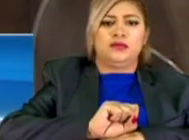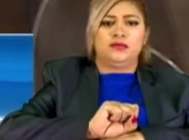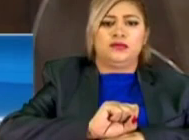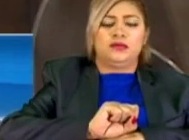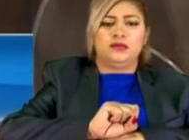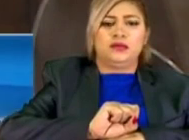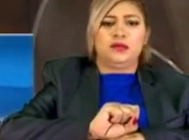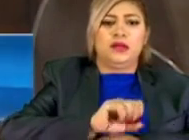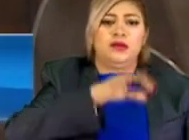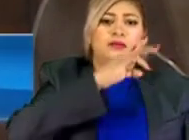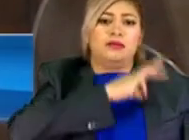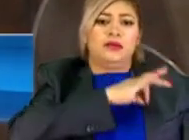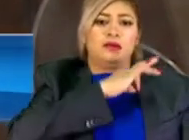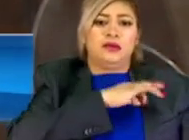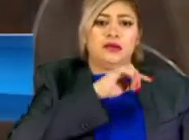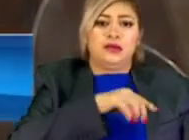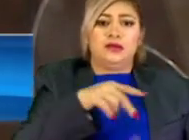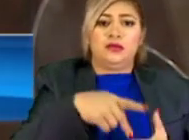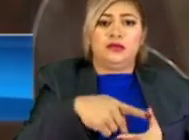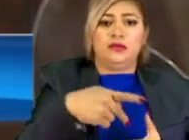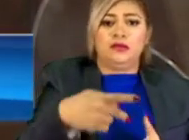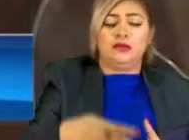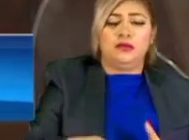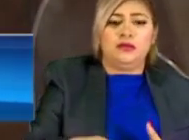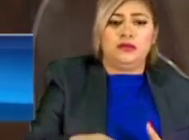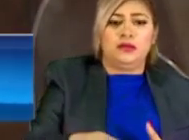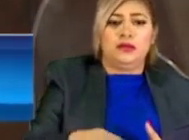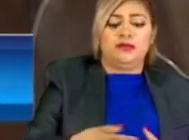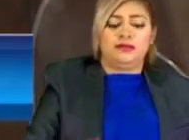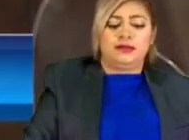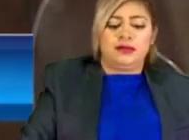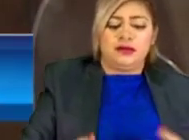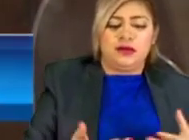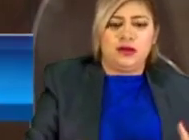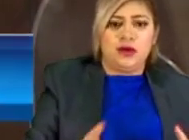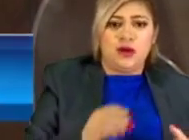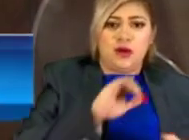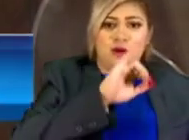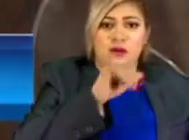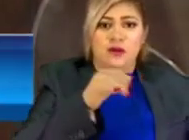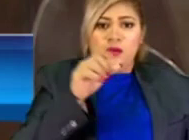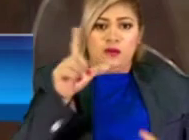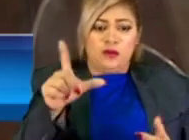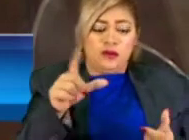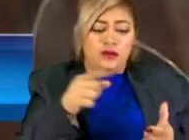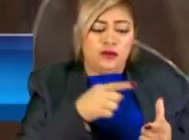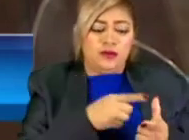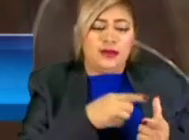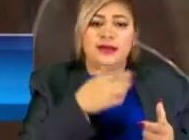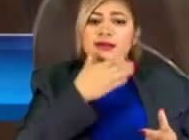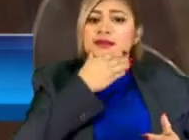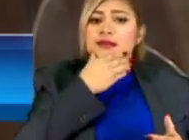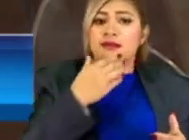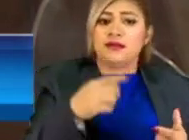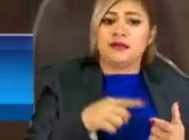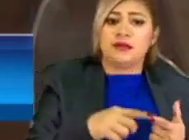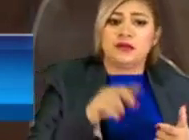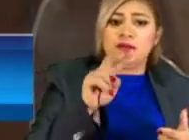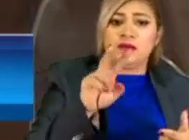Los beneficios de este programa, entregados entre julio y diciembre del 2021,